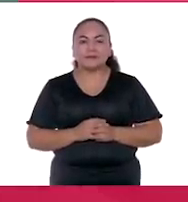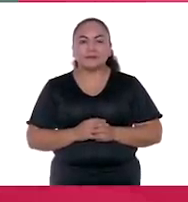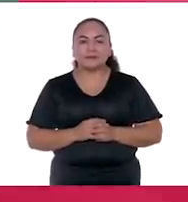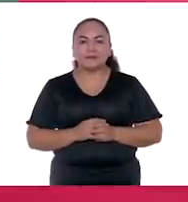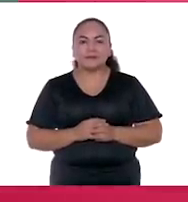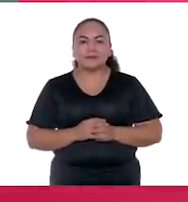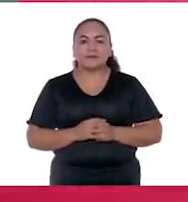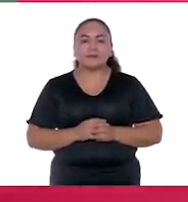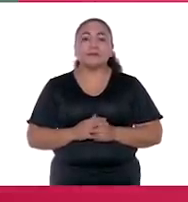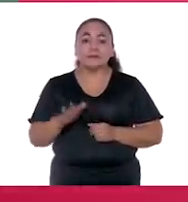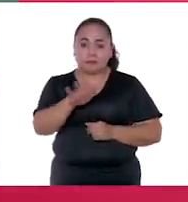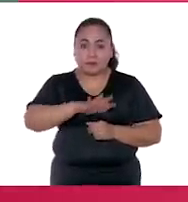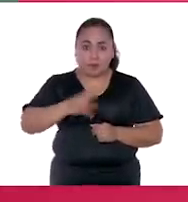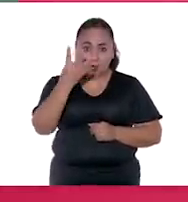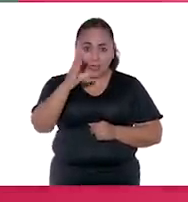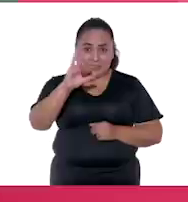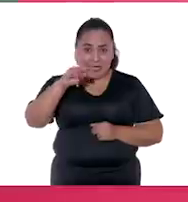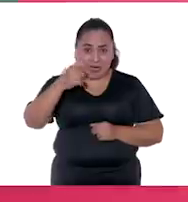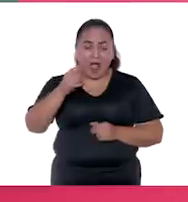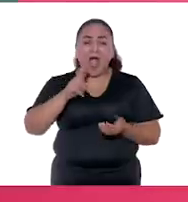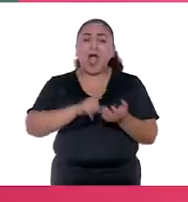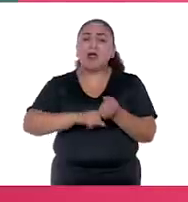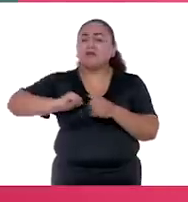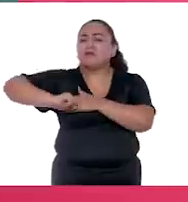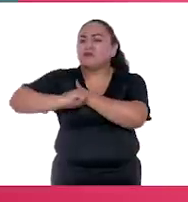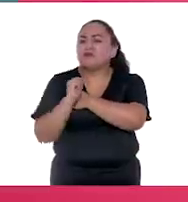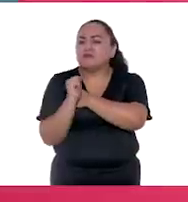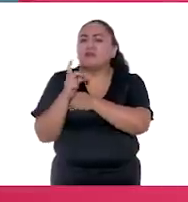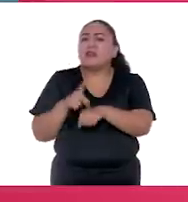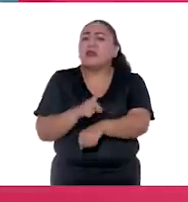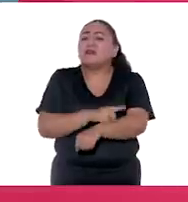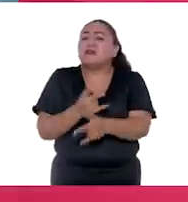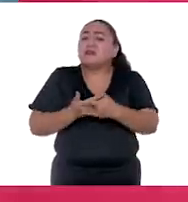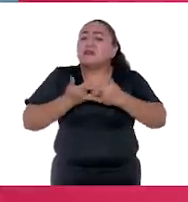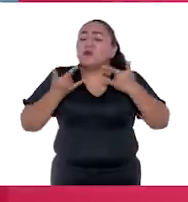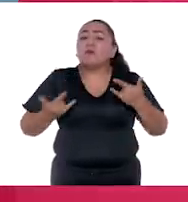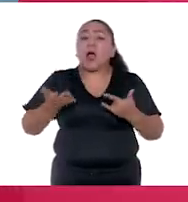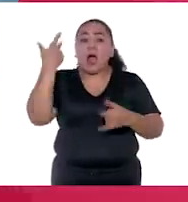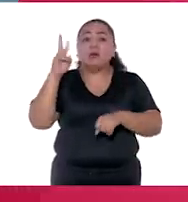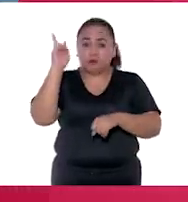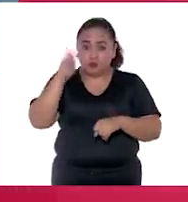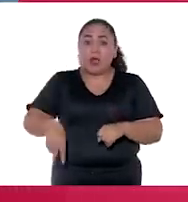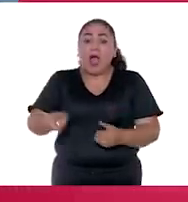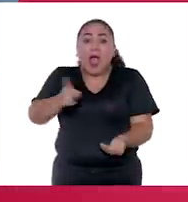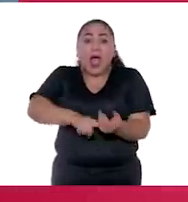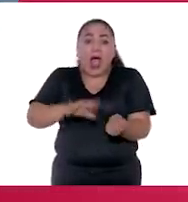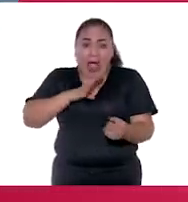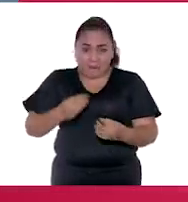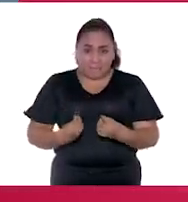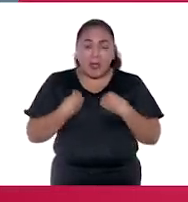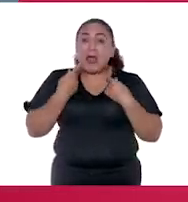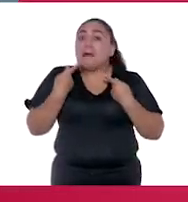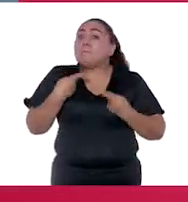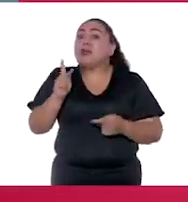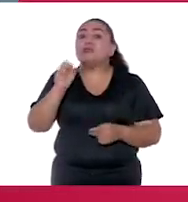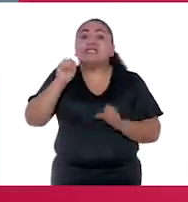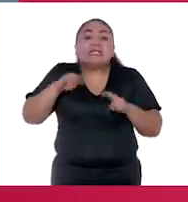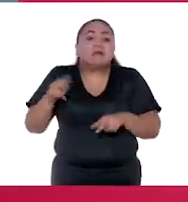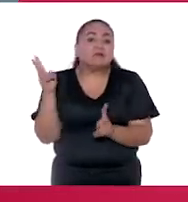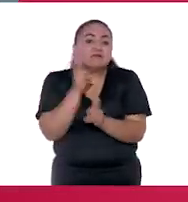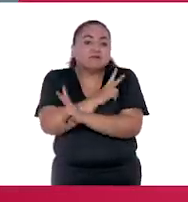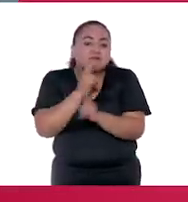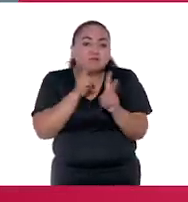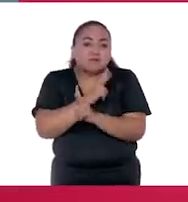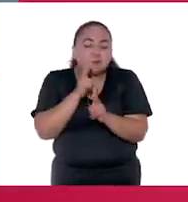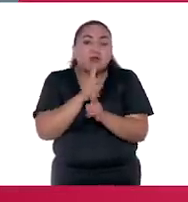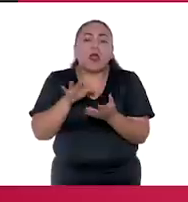Cuatro Ciénegas guarda la historia desde una vez un mundo sin oxígeno, y lo guardó en una montaña que se llama San